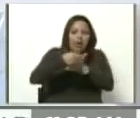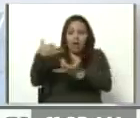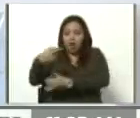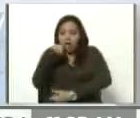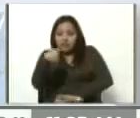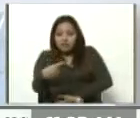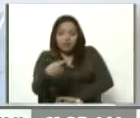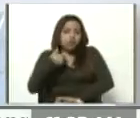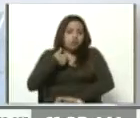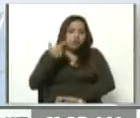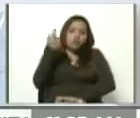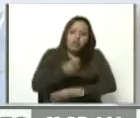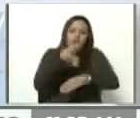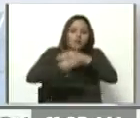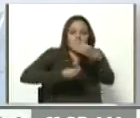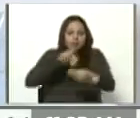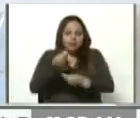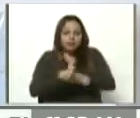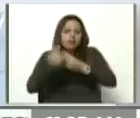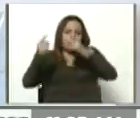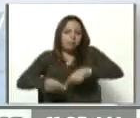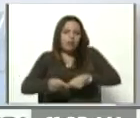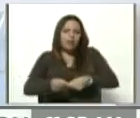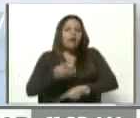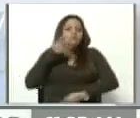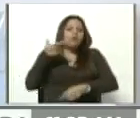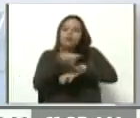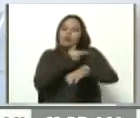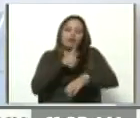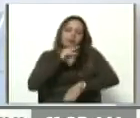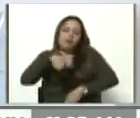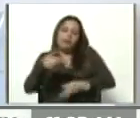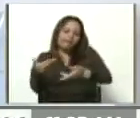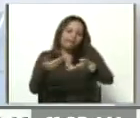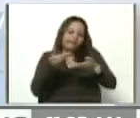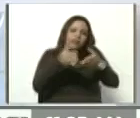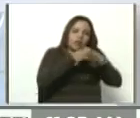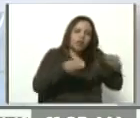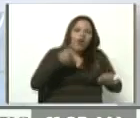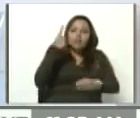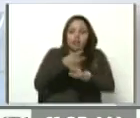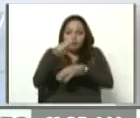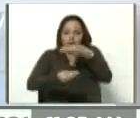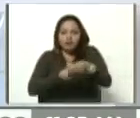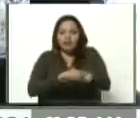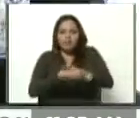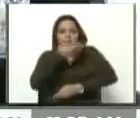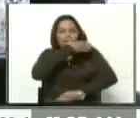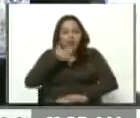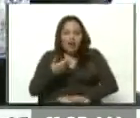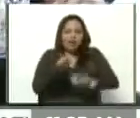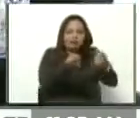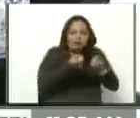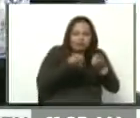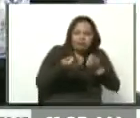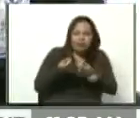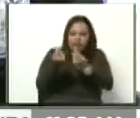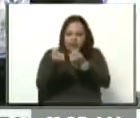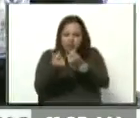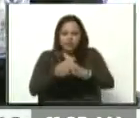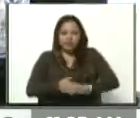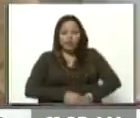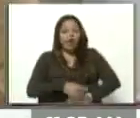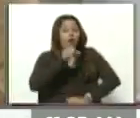mira, tengo que producir también. El papá Estado no me puede dar todo. Tengo que producir para poder generar rentabilidad.